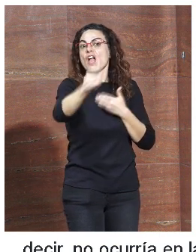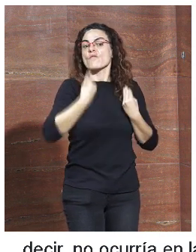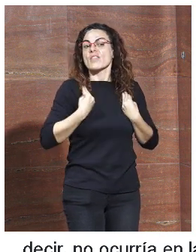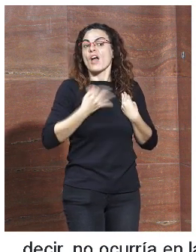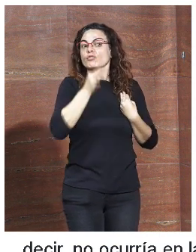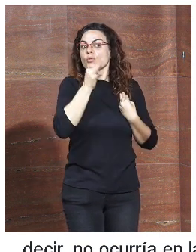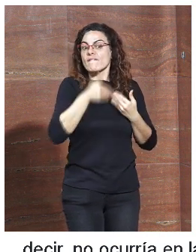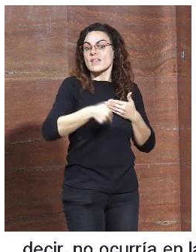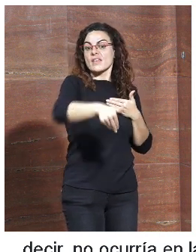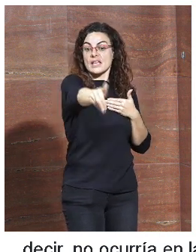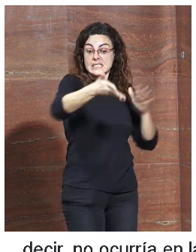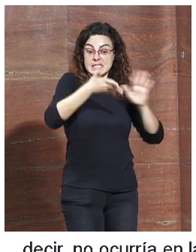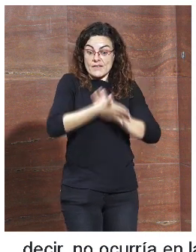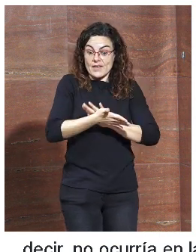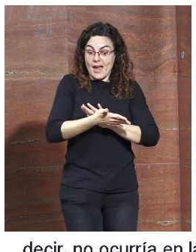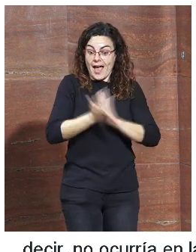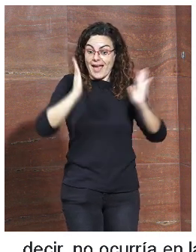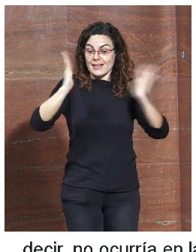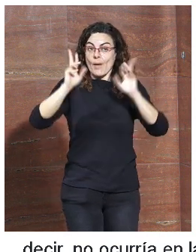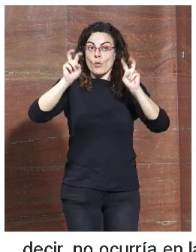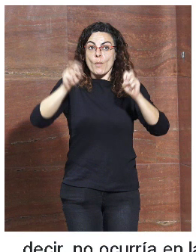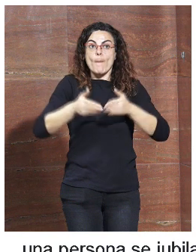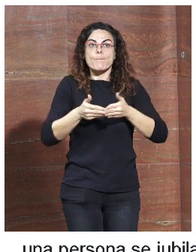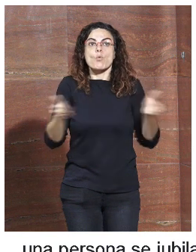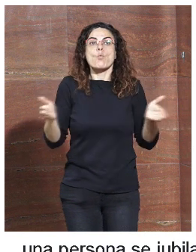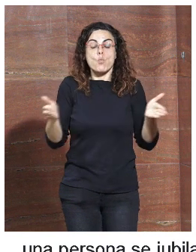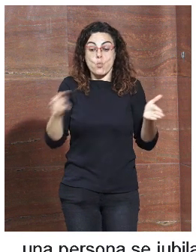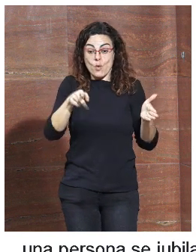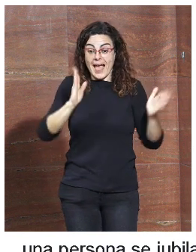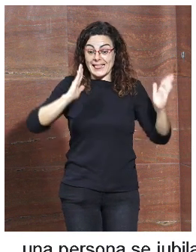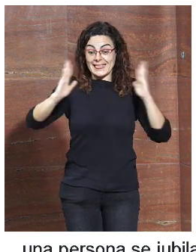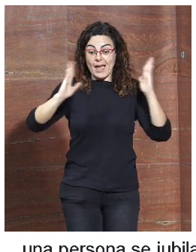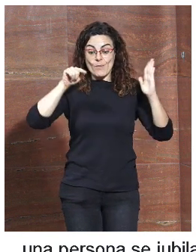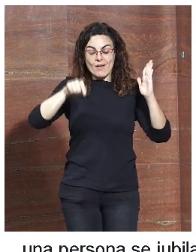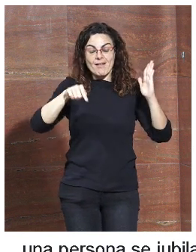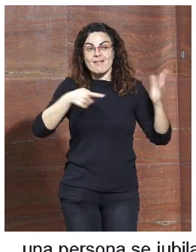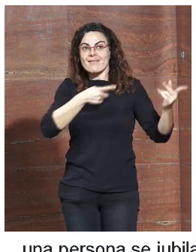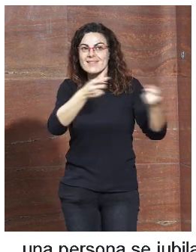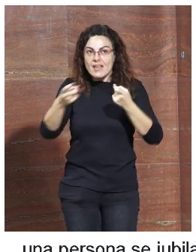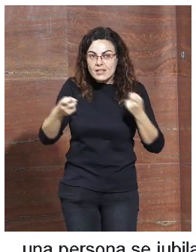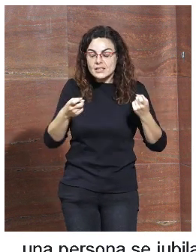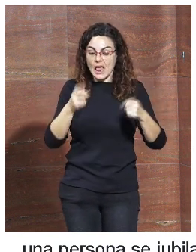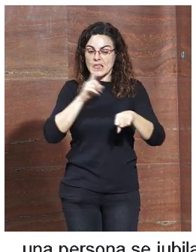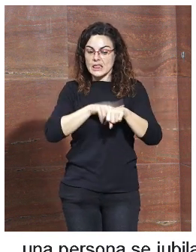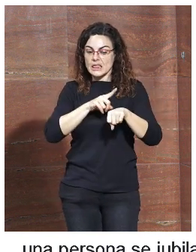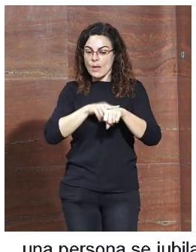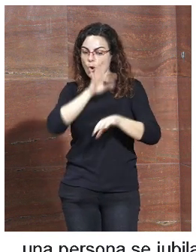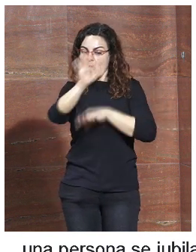que emprende una nueva etapa en la que las necesidades, la manera de distribuir el